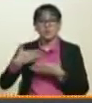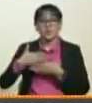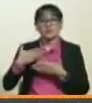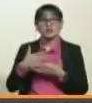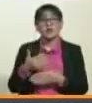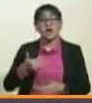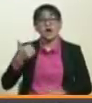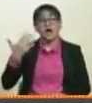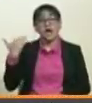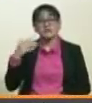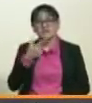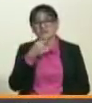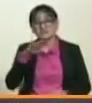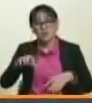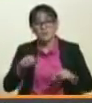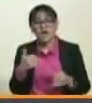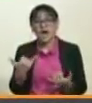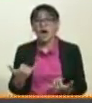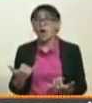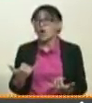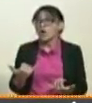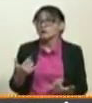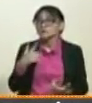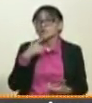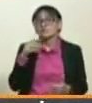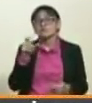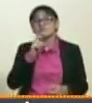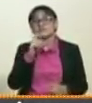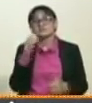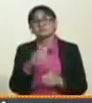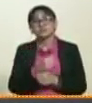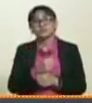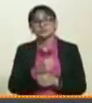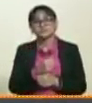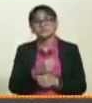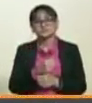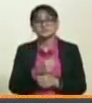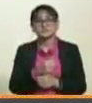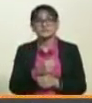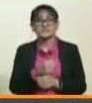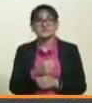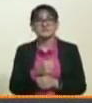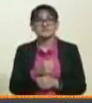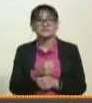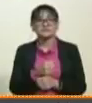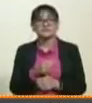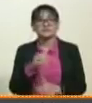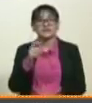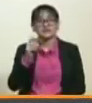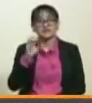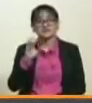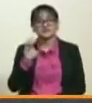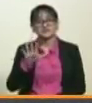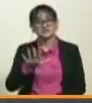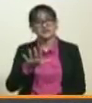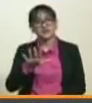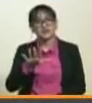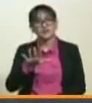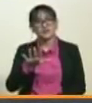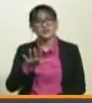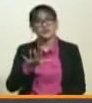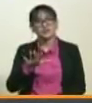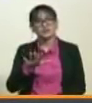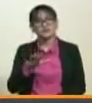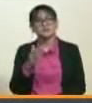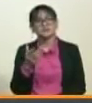era fácil adquisición ahora tenemos que hacer maromas pero lo estamos consiguiendo he hecho entrando y la ts 565 que estaremos julia